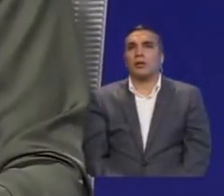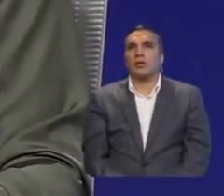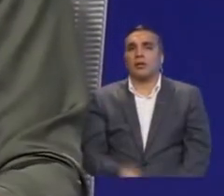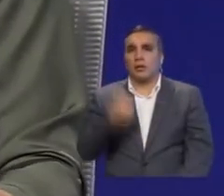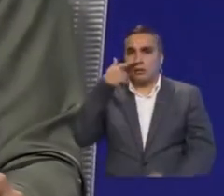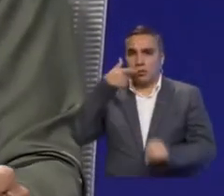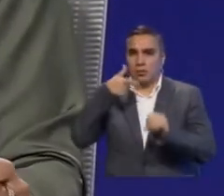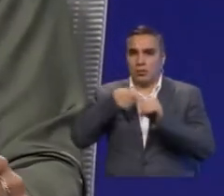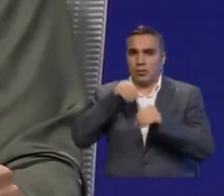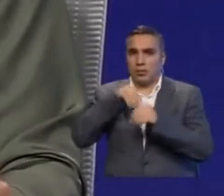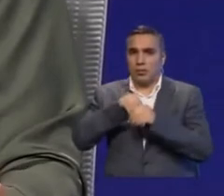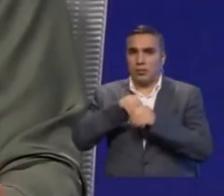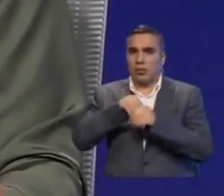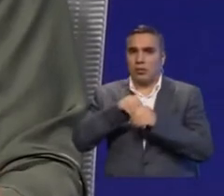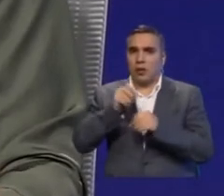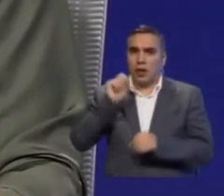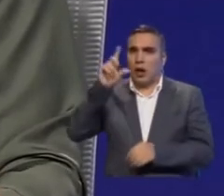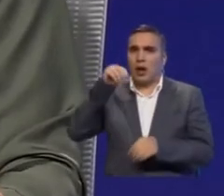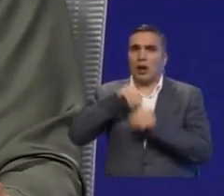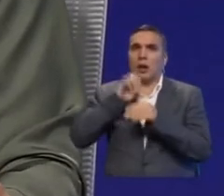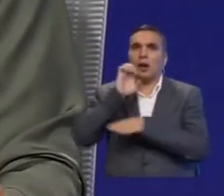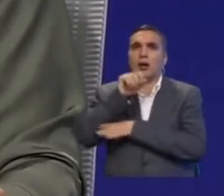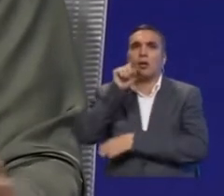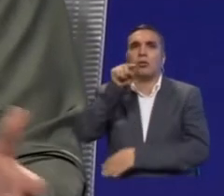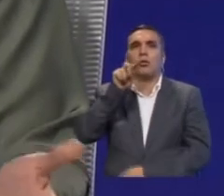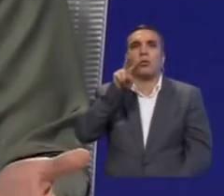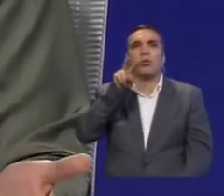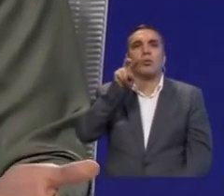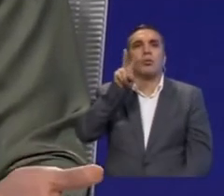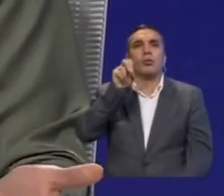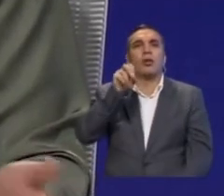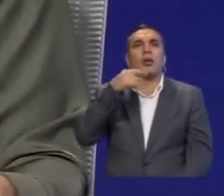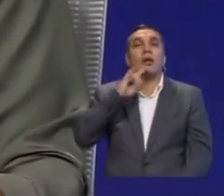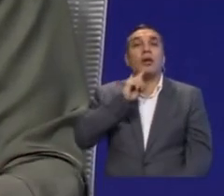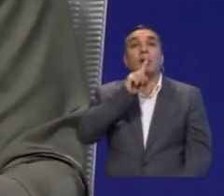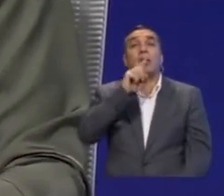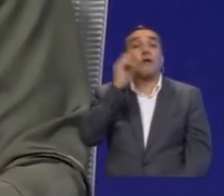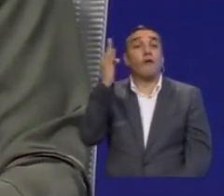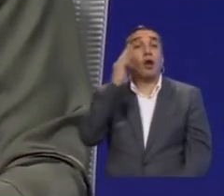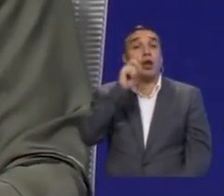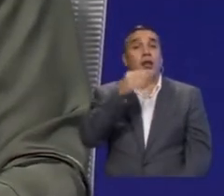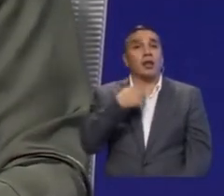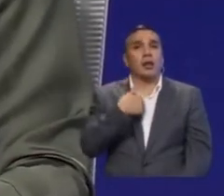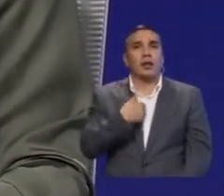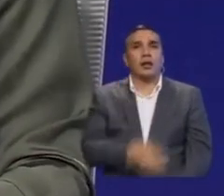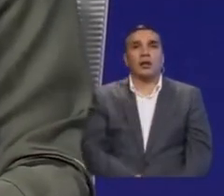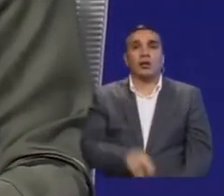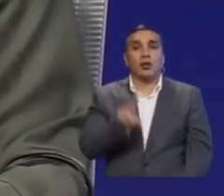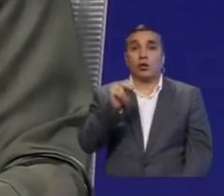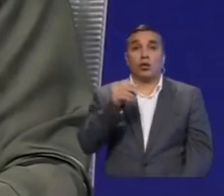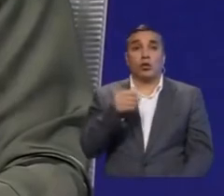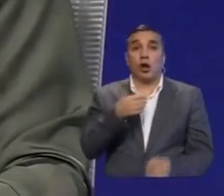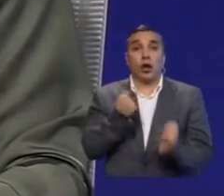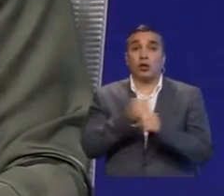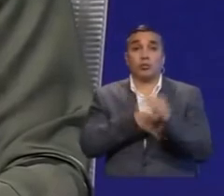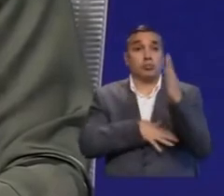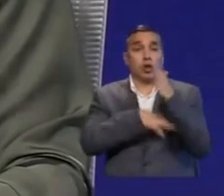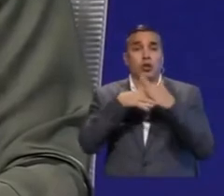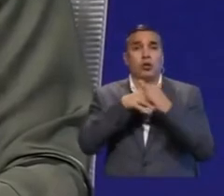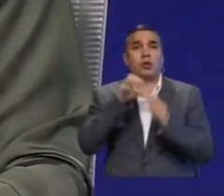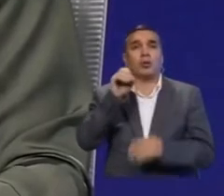gasolina aquí en el Ecuador sumamente cara, 1.20. En Estados Unidos, por ejemplo, en la Florida, que no produce petróleo, está